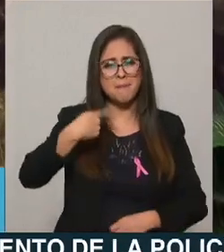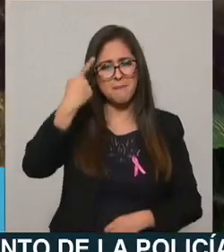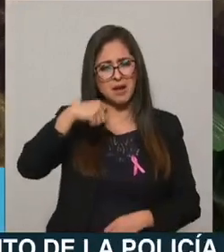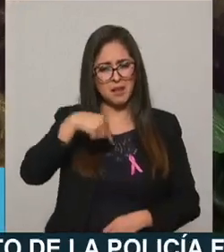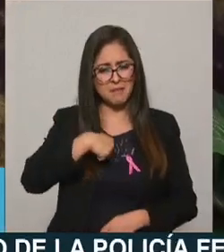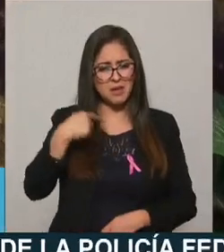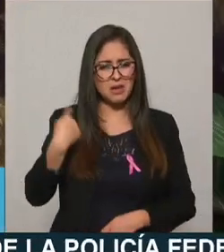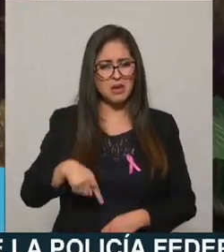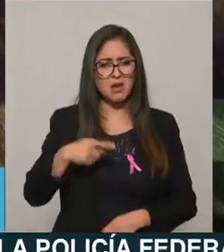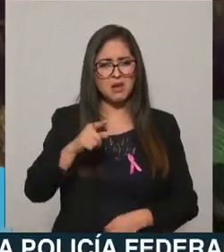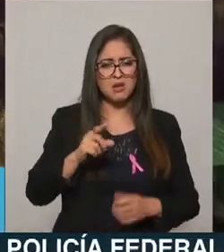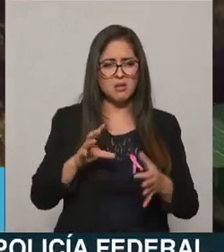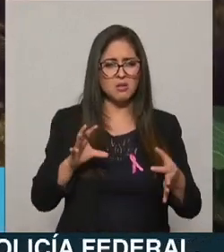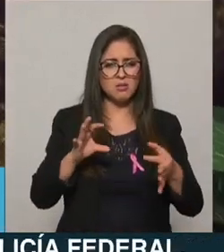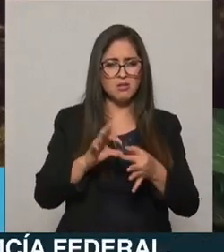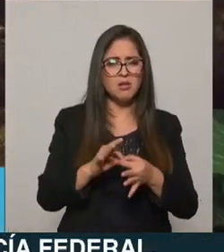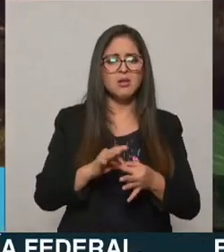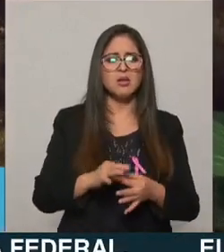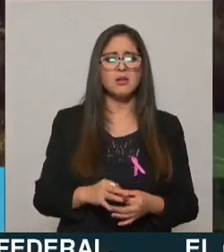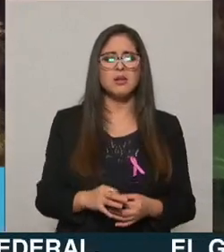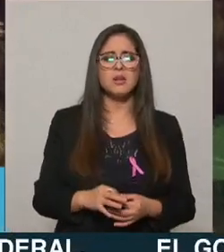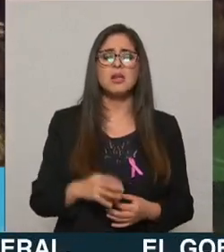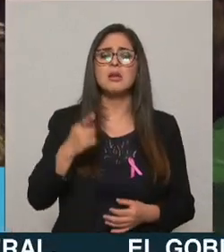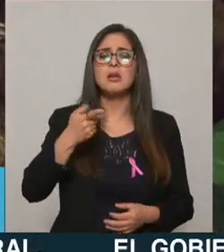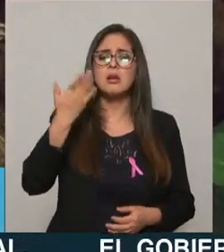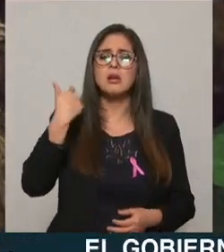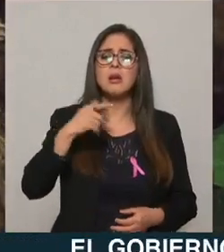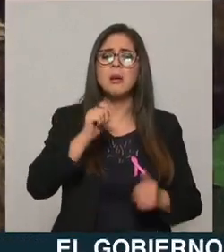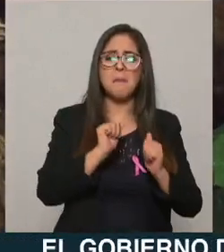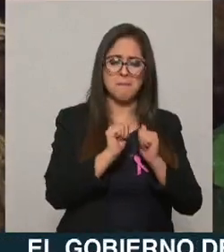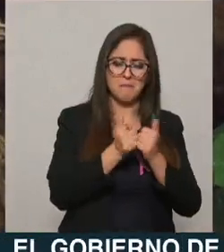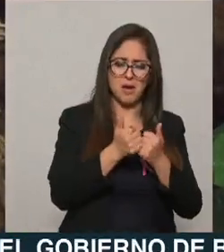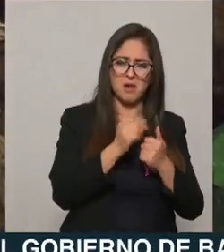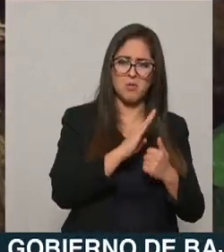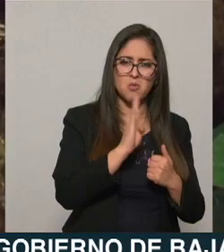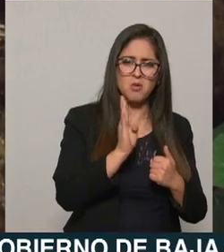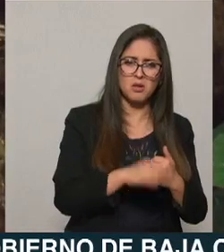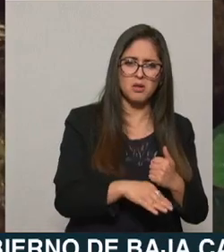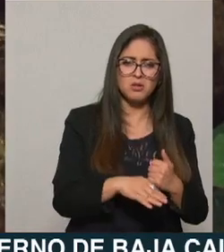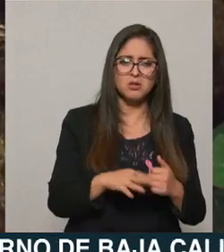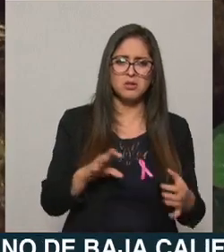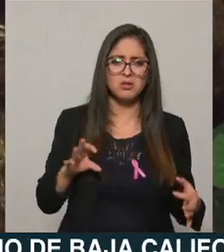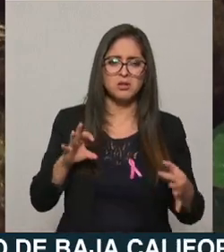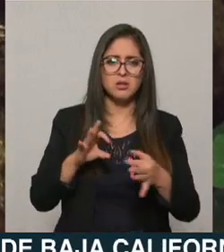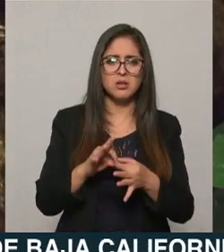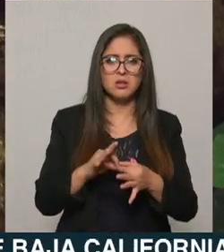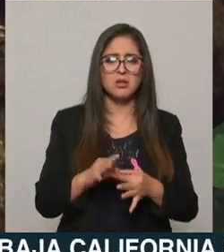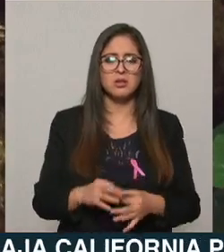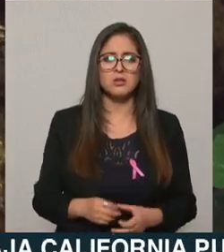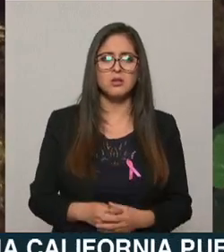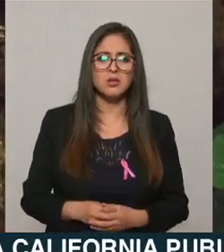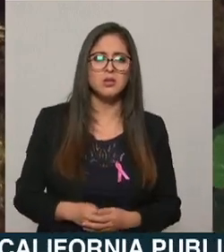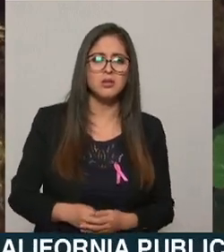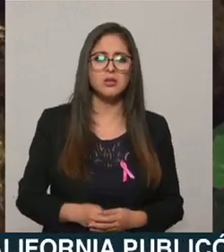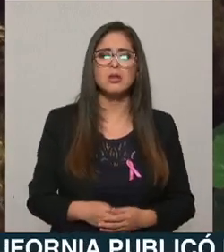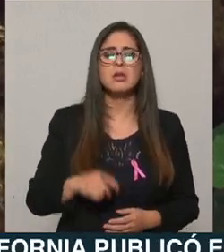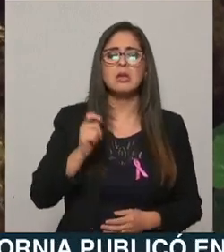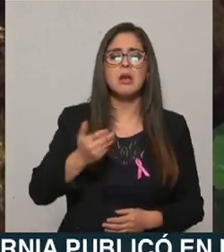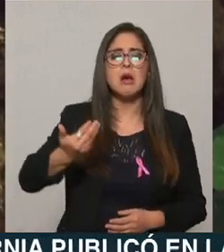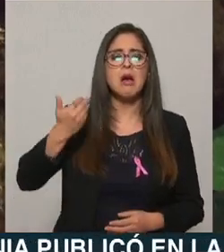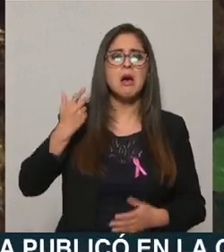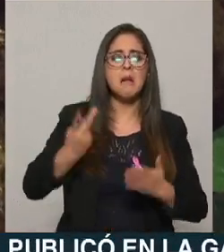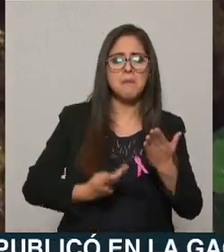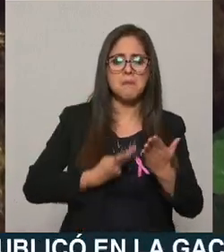de Muerto, que la hizo mi papá en alguna época, un clásico, un premio nacional